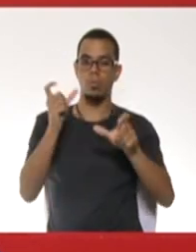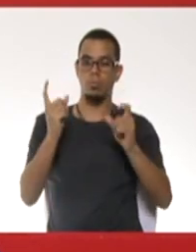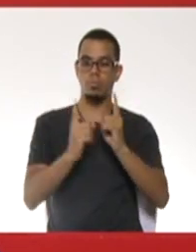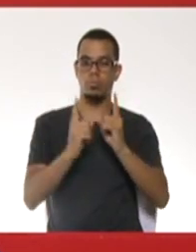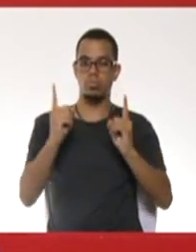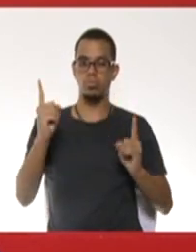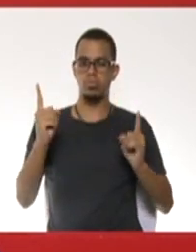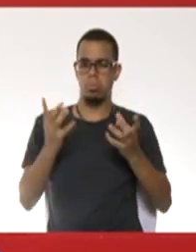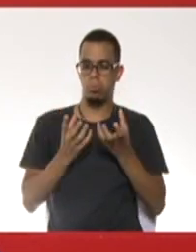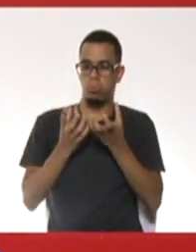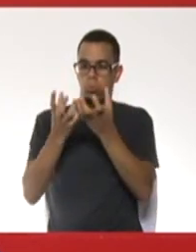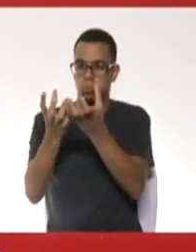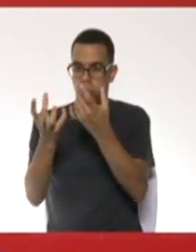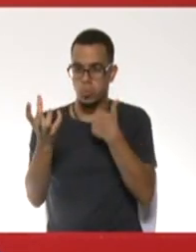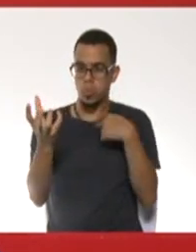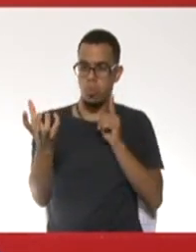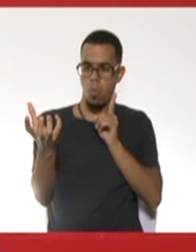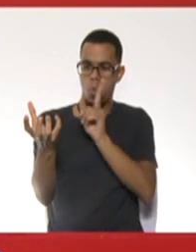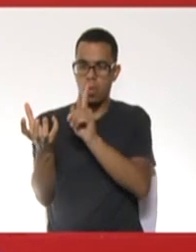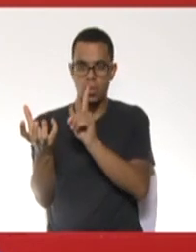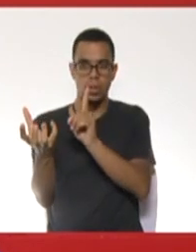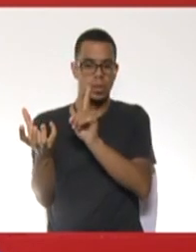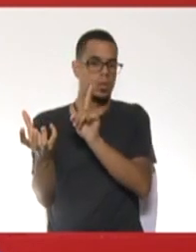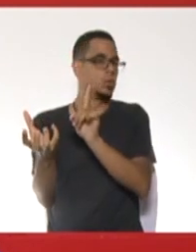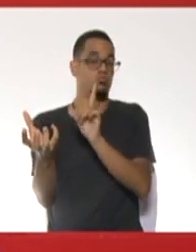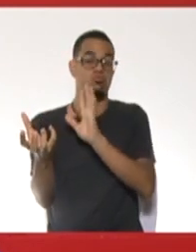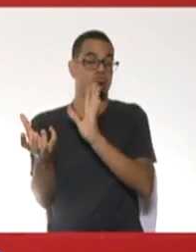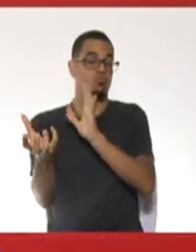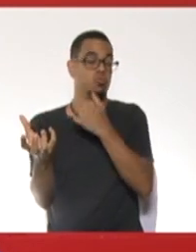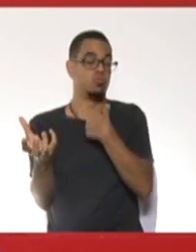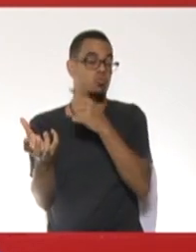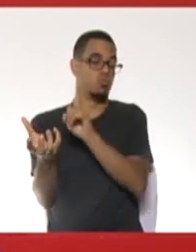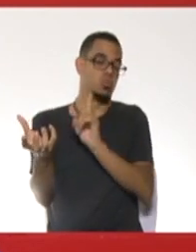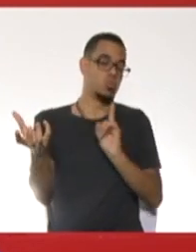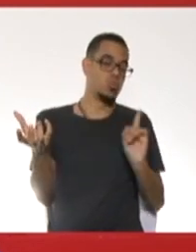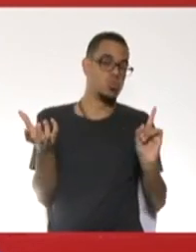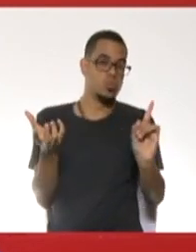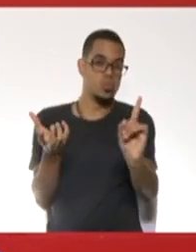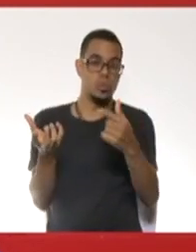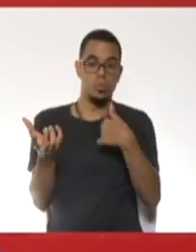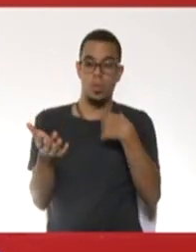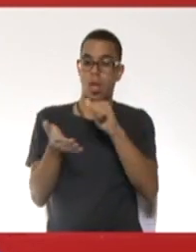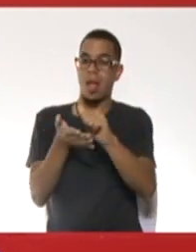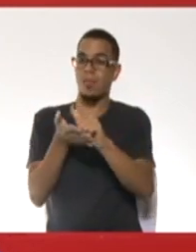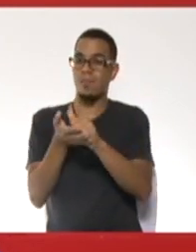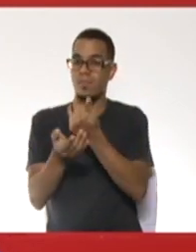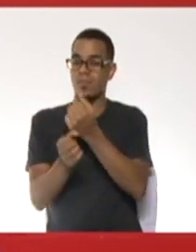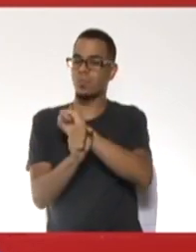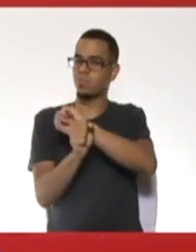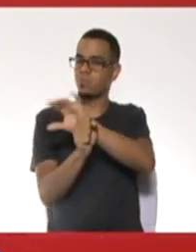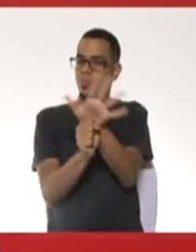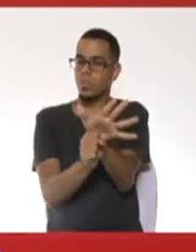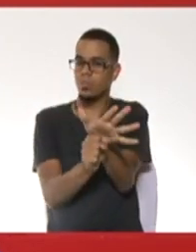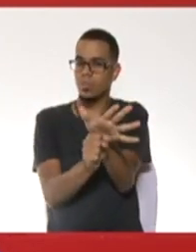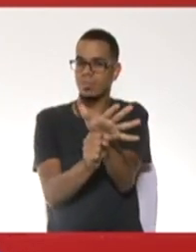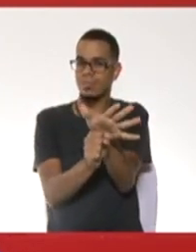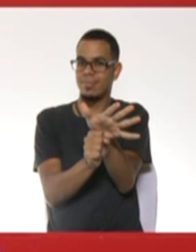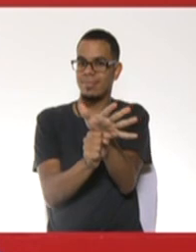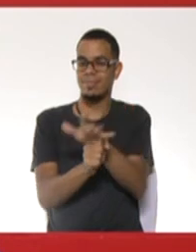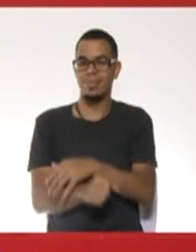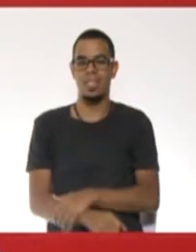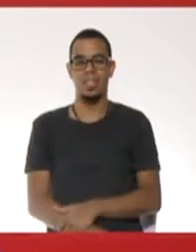las aglomeraciones manteniendo un distanciamiento físico saludable. Con ello estaremos contribuyendo en la no propagación de